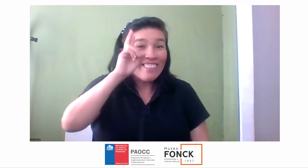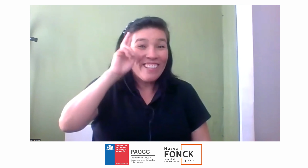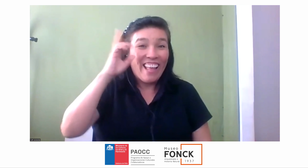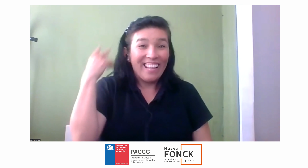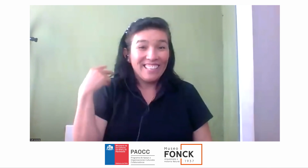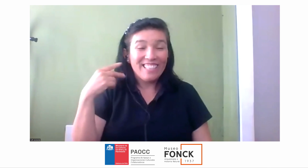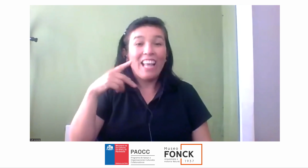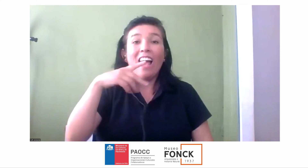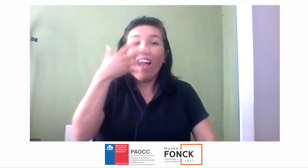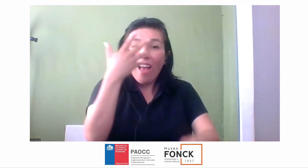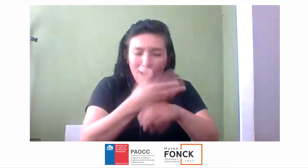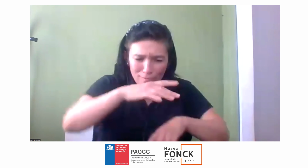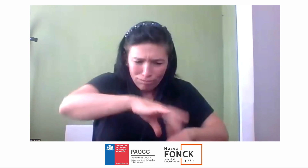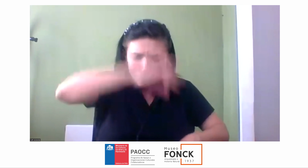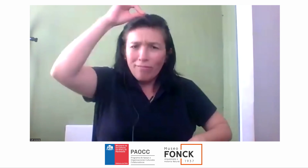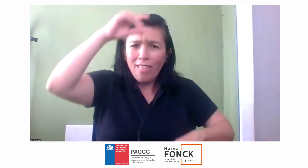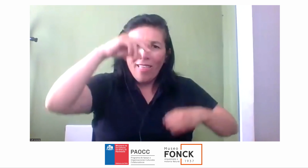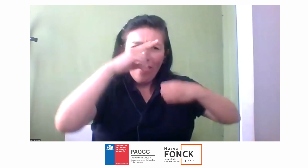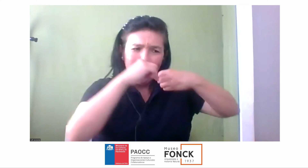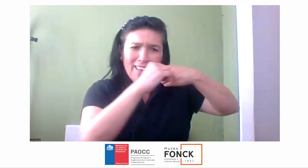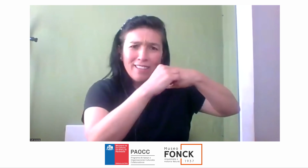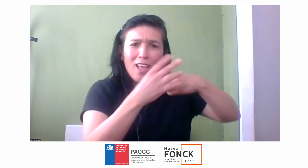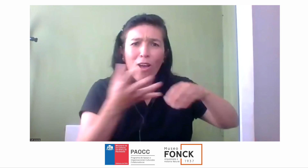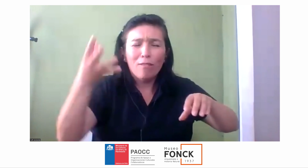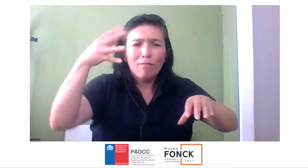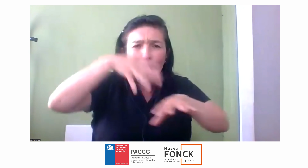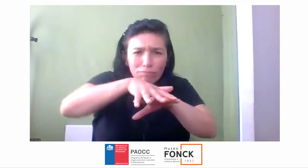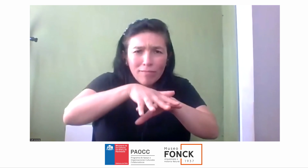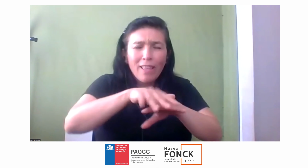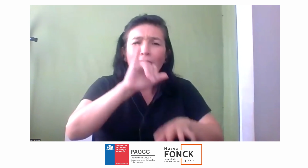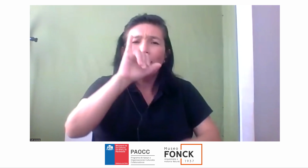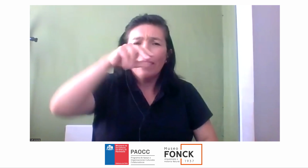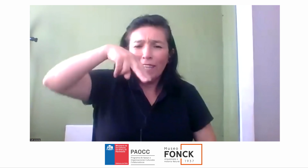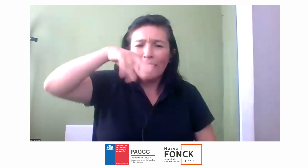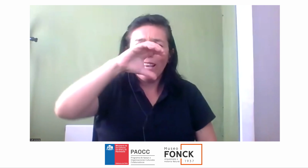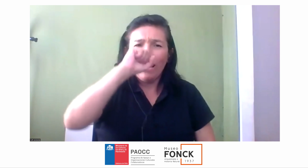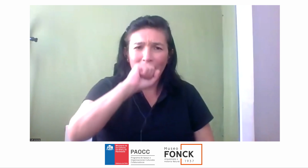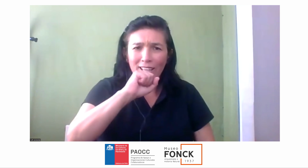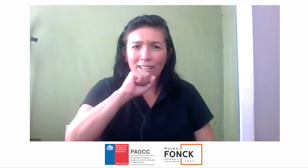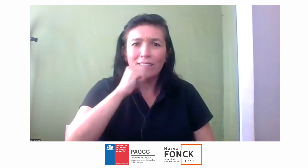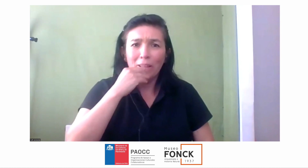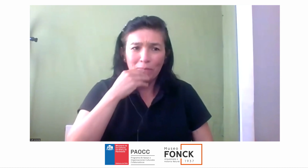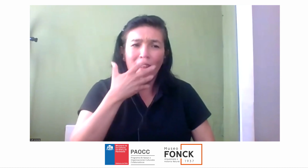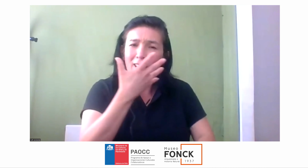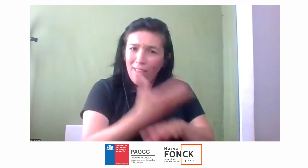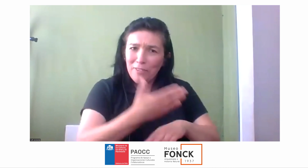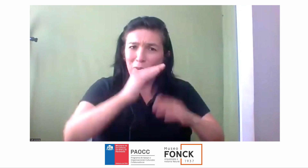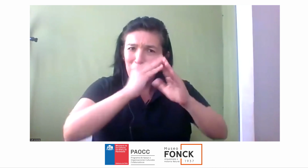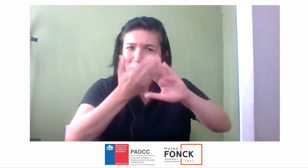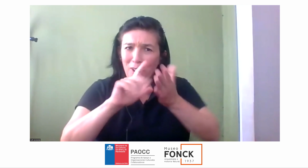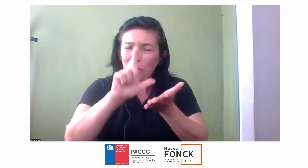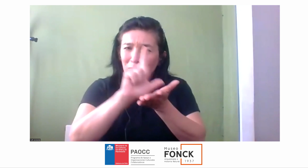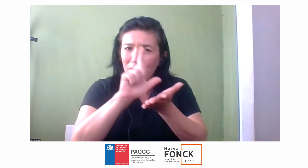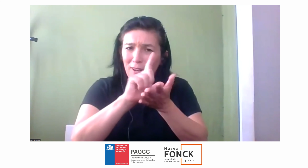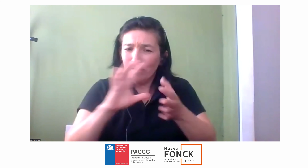de guita inca, digamos, pero que también están latentes también en comunidades locales